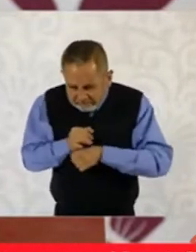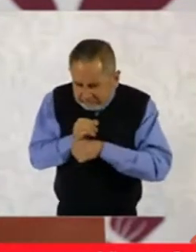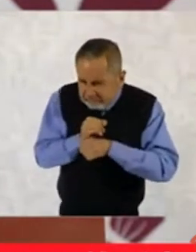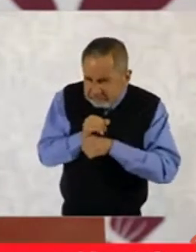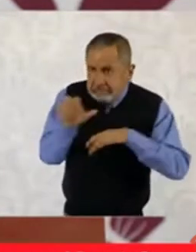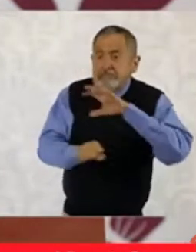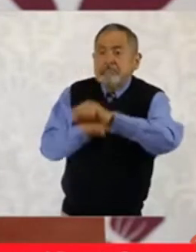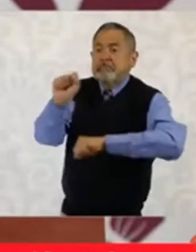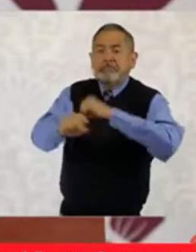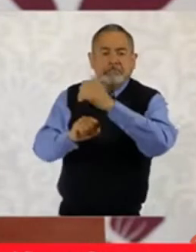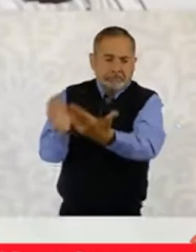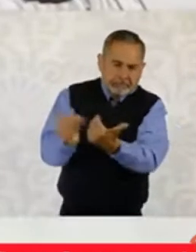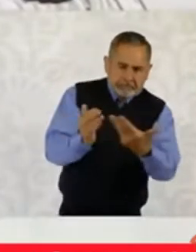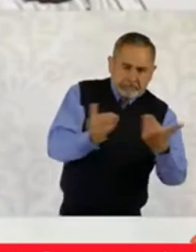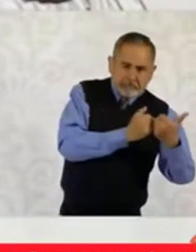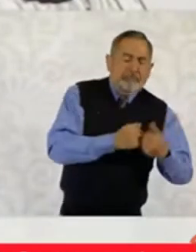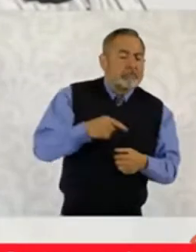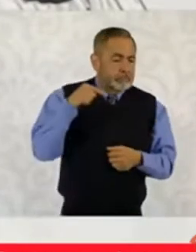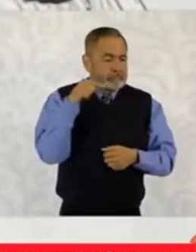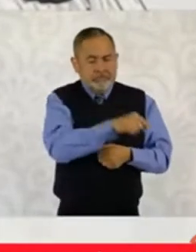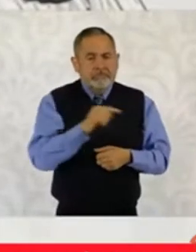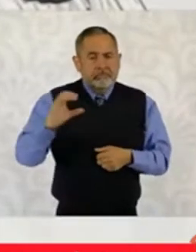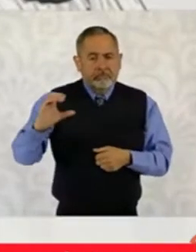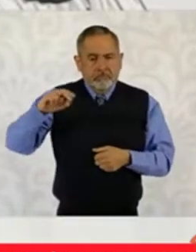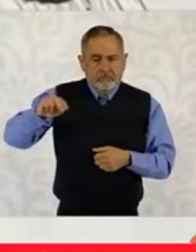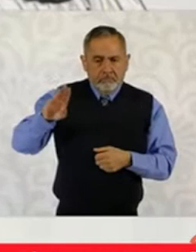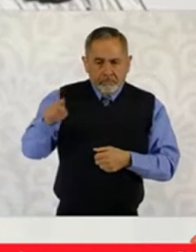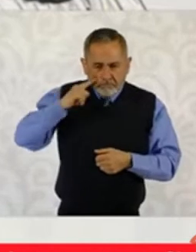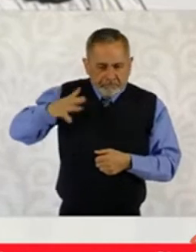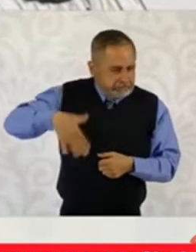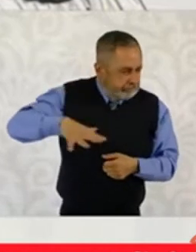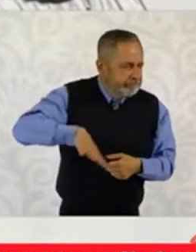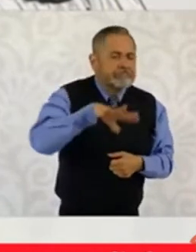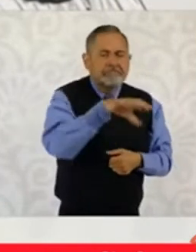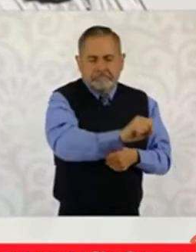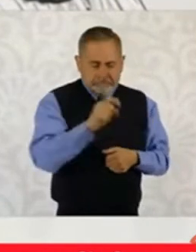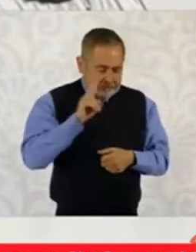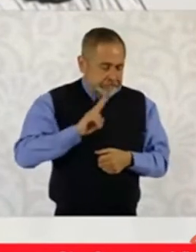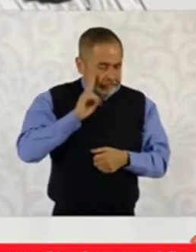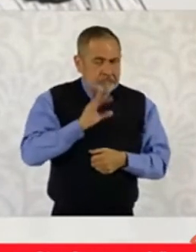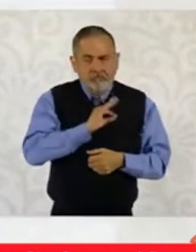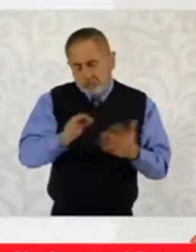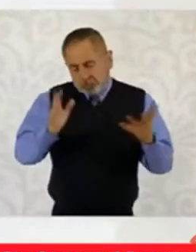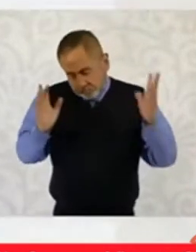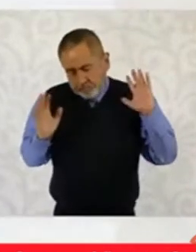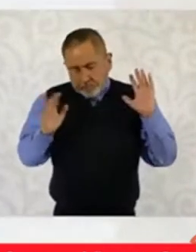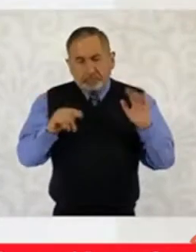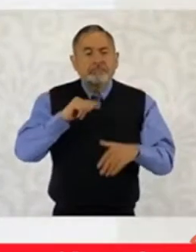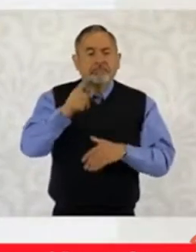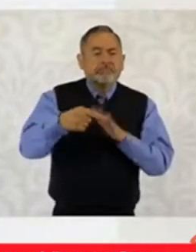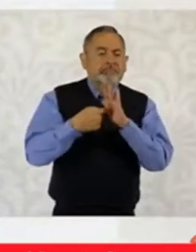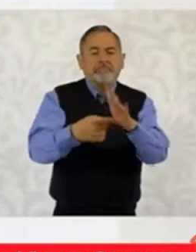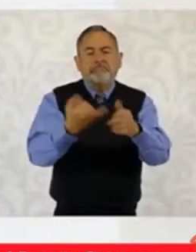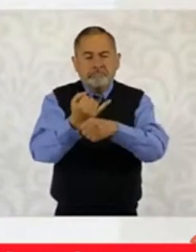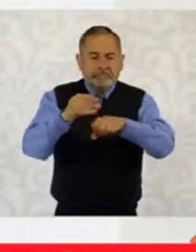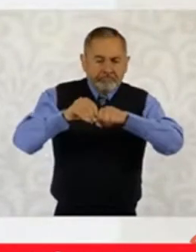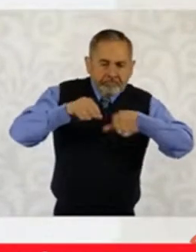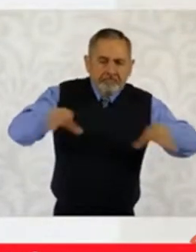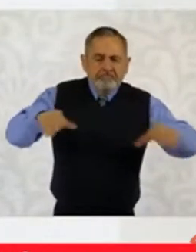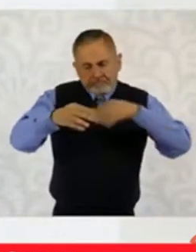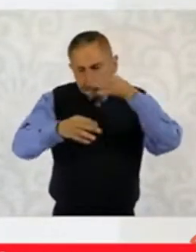bases de datos que tiene la Comisión Nacional de Búsqueda y poder dar esa